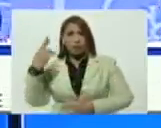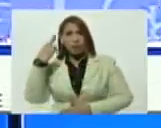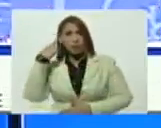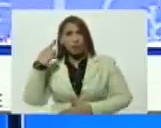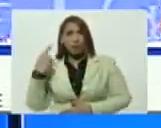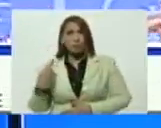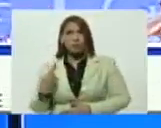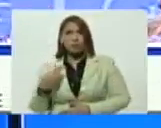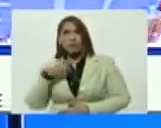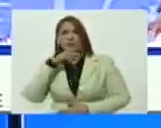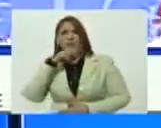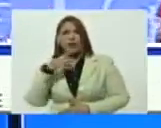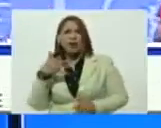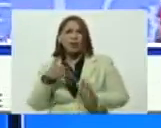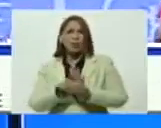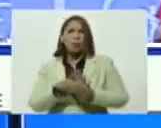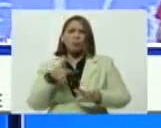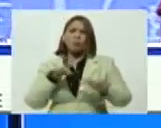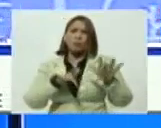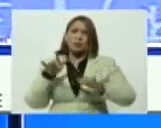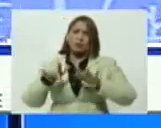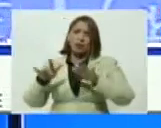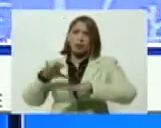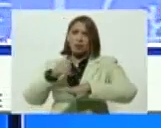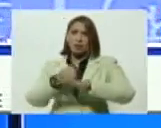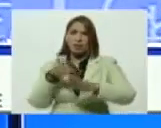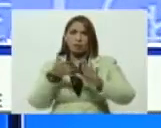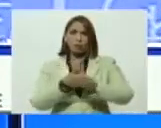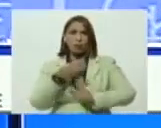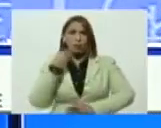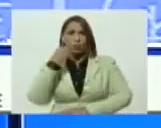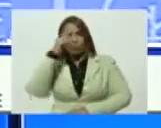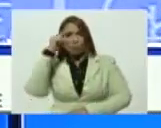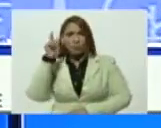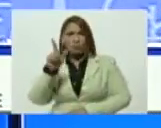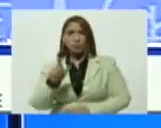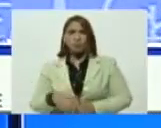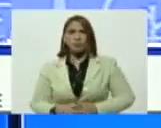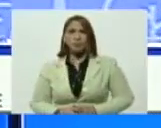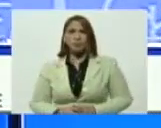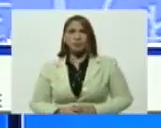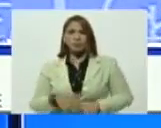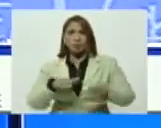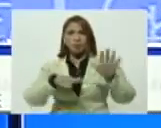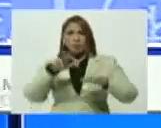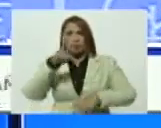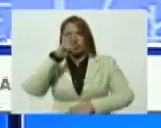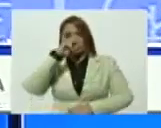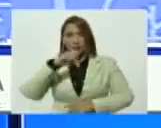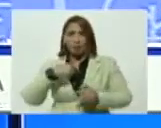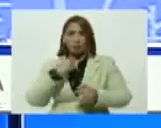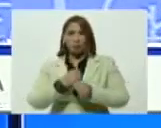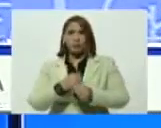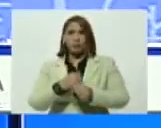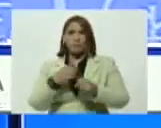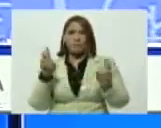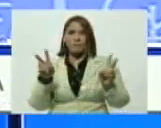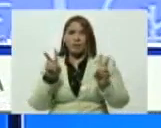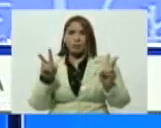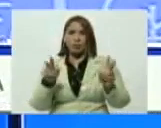un poco como secretaria general de la JPSUV, de estos 13 años de victoria, de